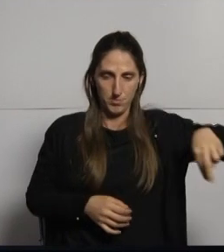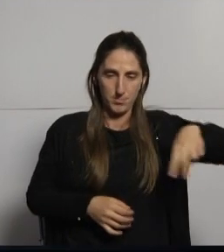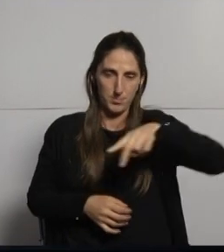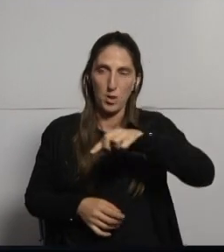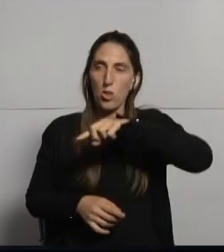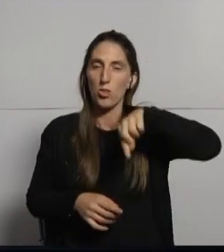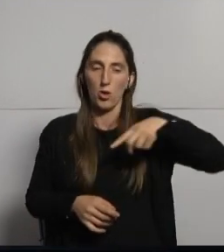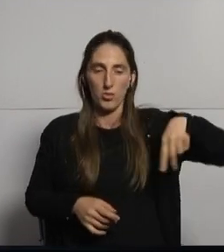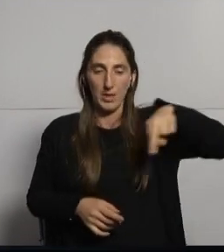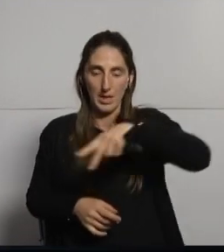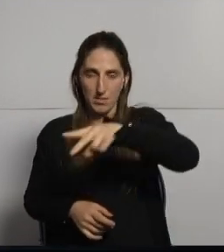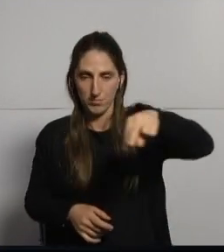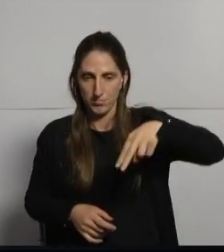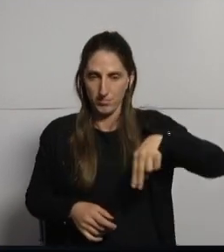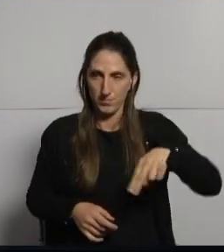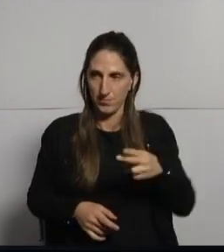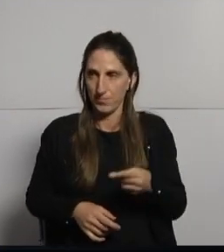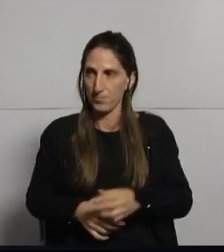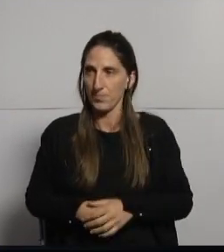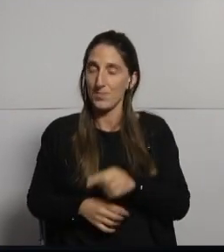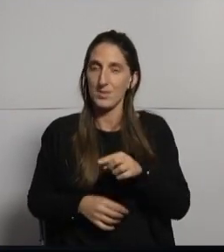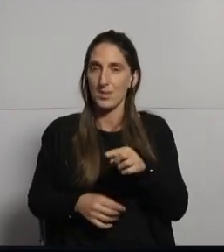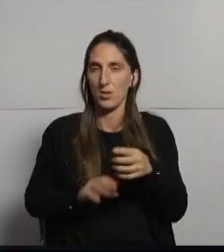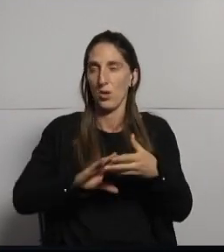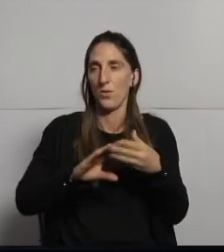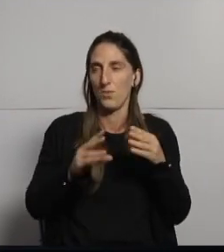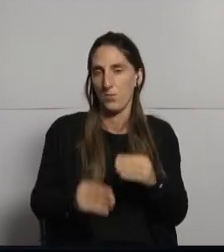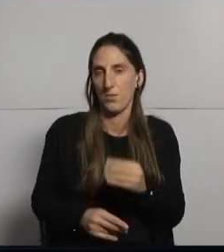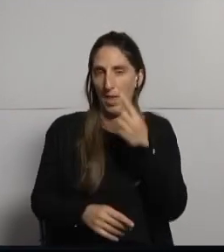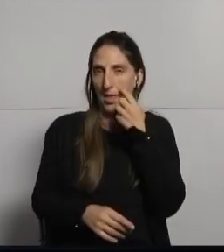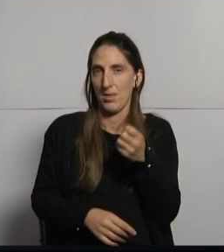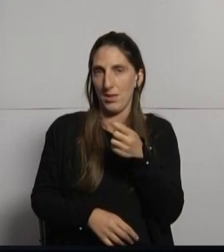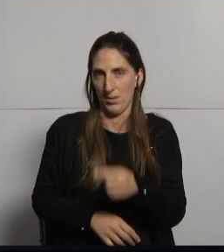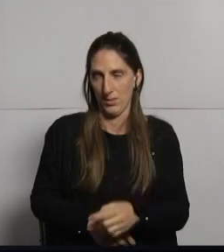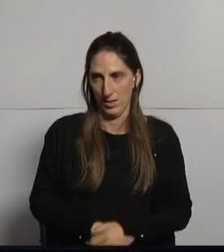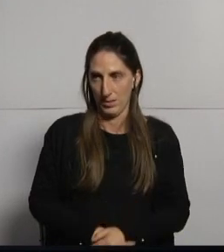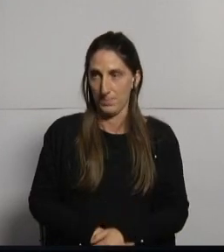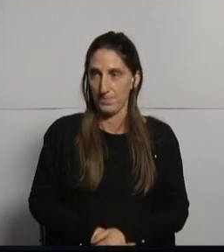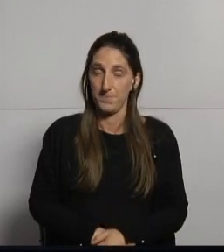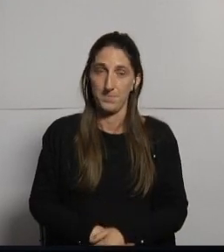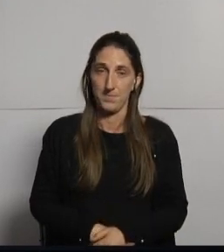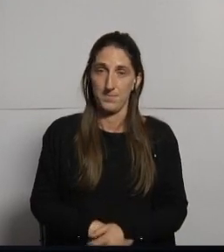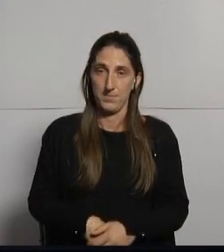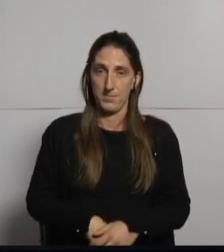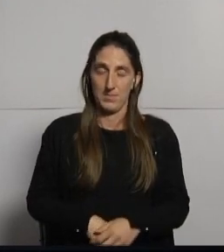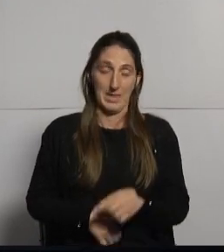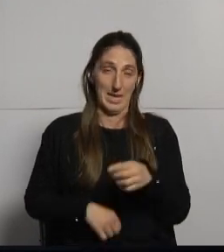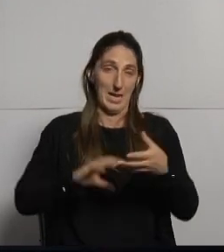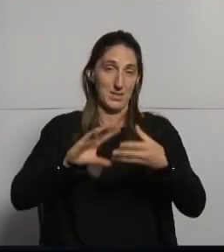dónde caminó, por dónde se movió. Esto es, por ejemplo, una forma de identificarlos. Así que de esta manera, y trato de ser lo